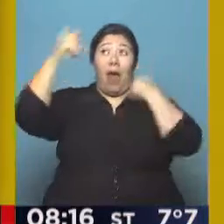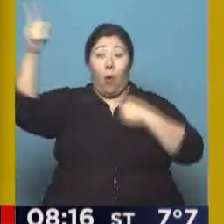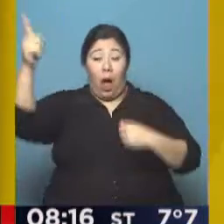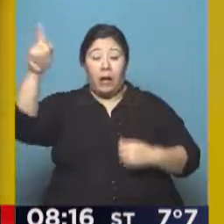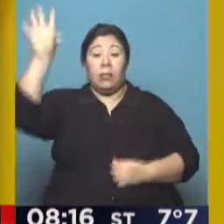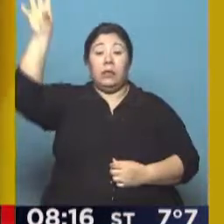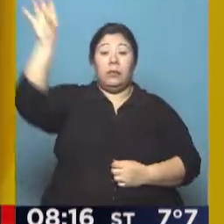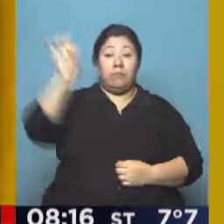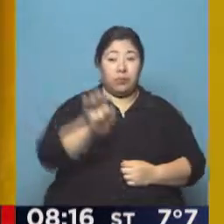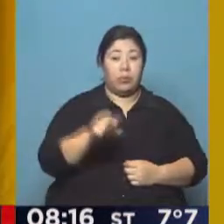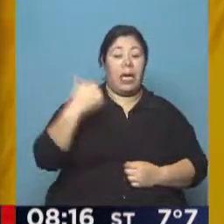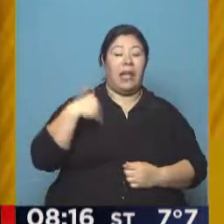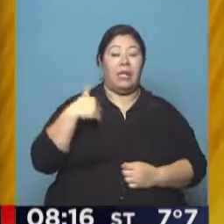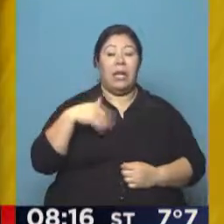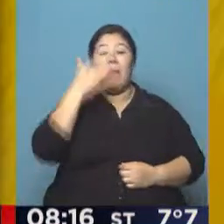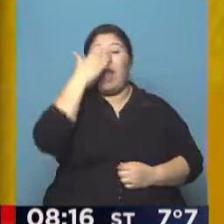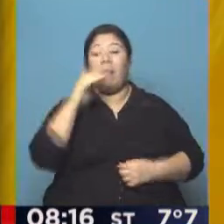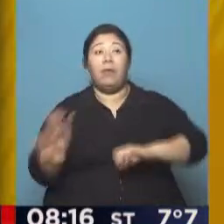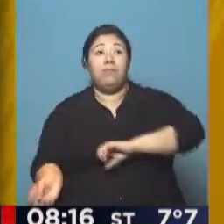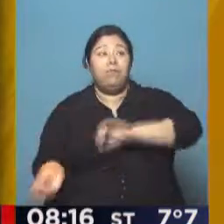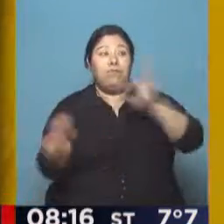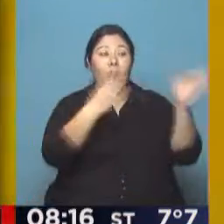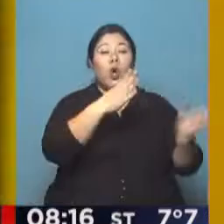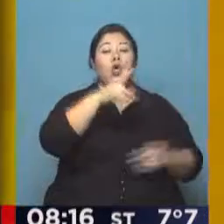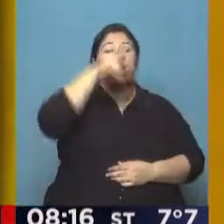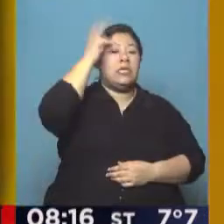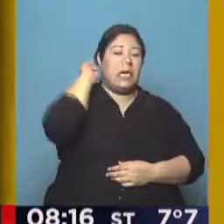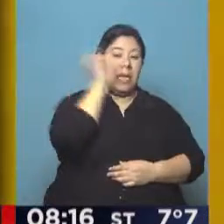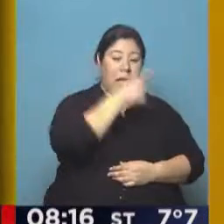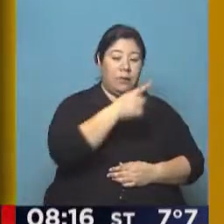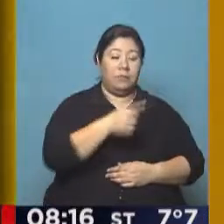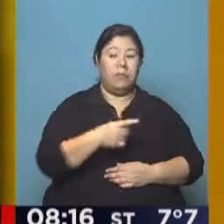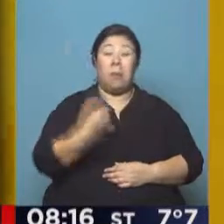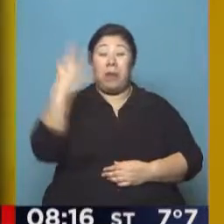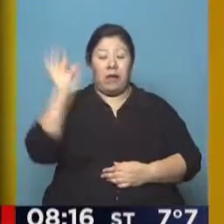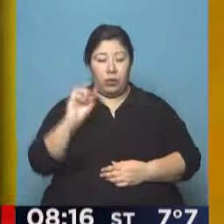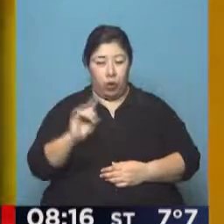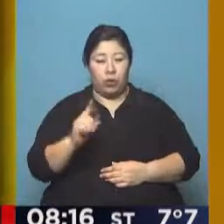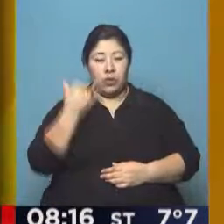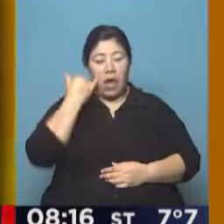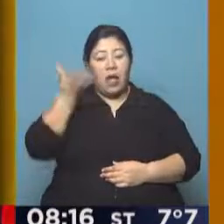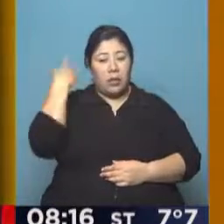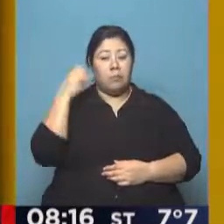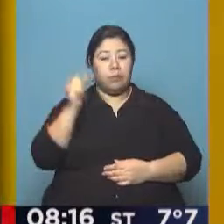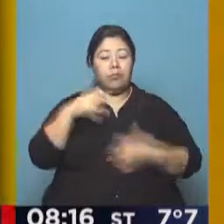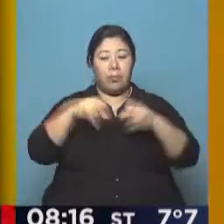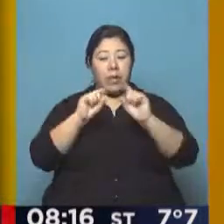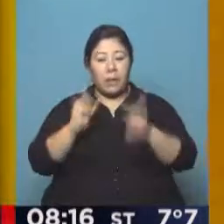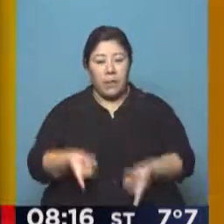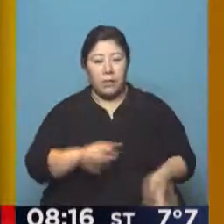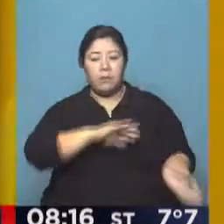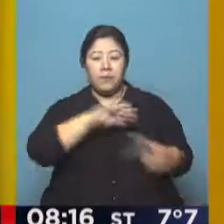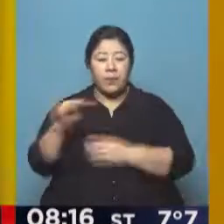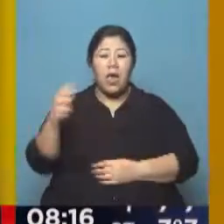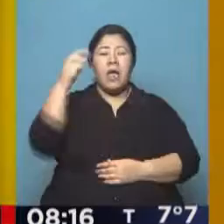vez que ocurren este tipo de operativos. Hace muy poco otro también con gran cantidad de droga. Neuquén reclamará aumento gradual por el precio del